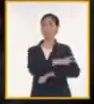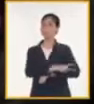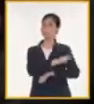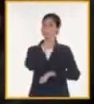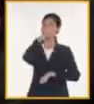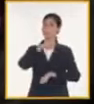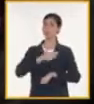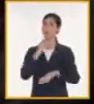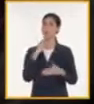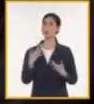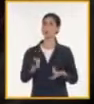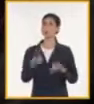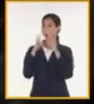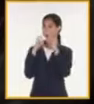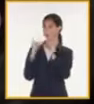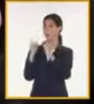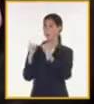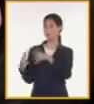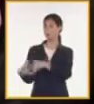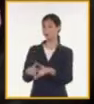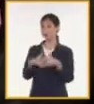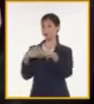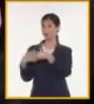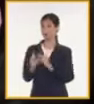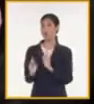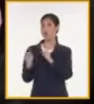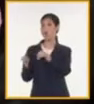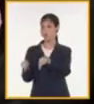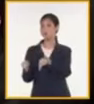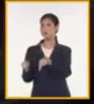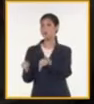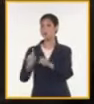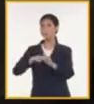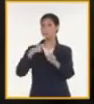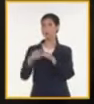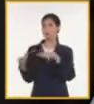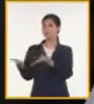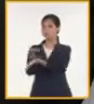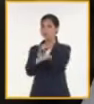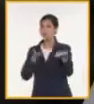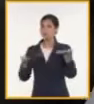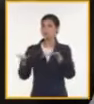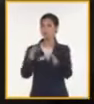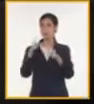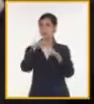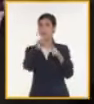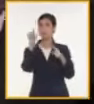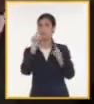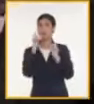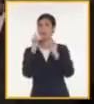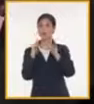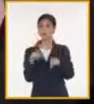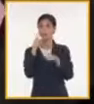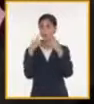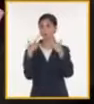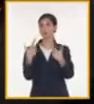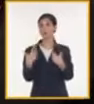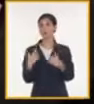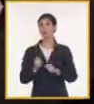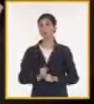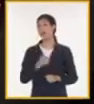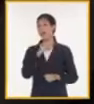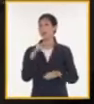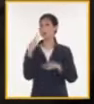a las autoridades de los Estados Unidos si ha habido intercambio eh sobre temas con las autoridades norteamericanas Y qué respuesta ha